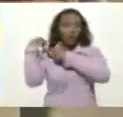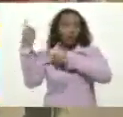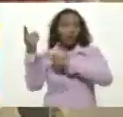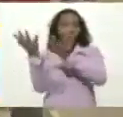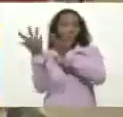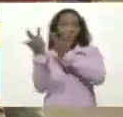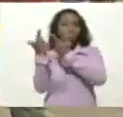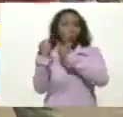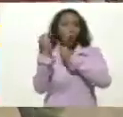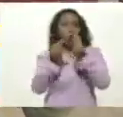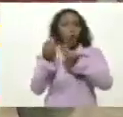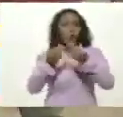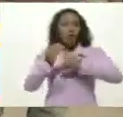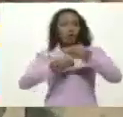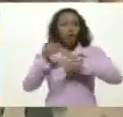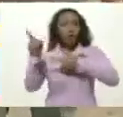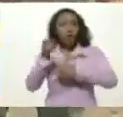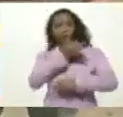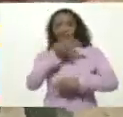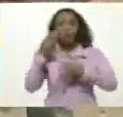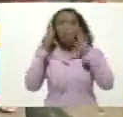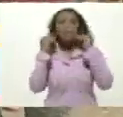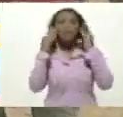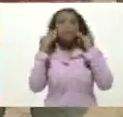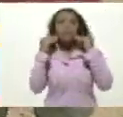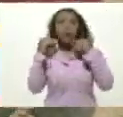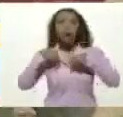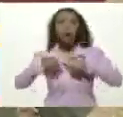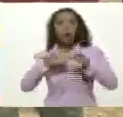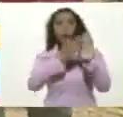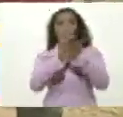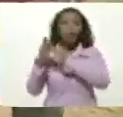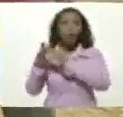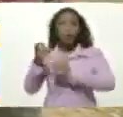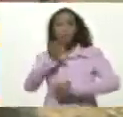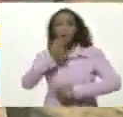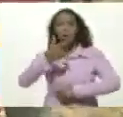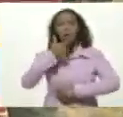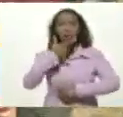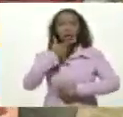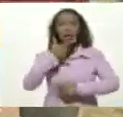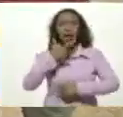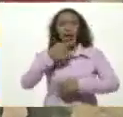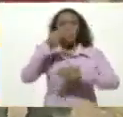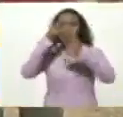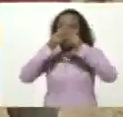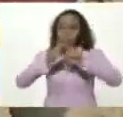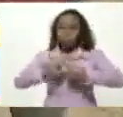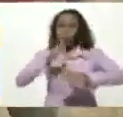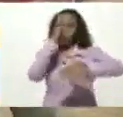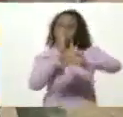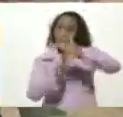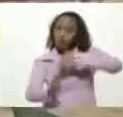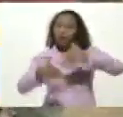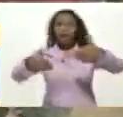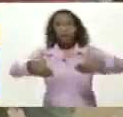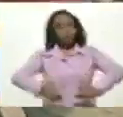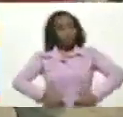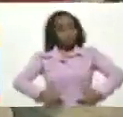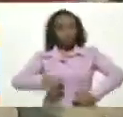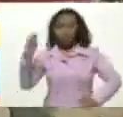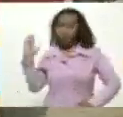contar cómo fue toda esta maravillosa experiencia en esta comunidad tan linda, tan noble, que con mucho esfuerzo se